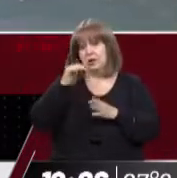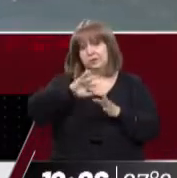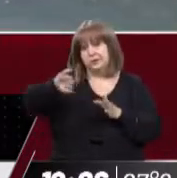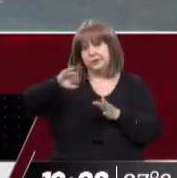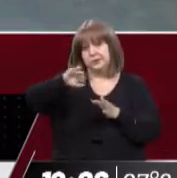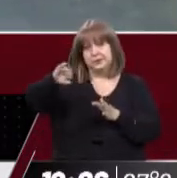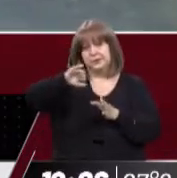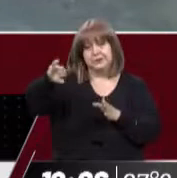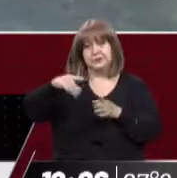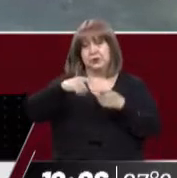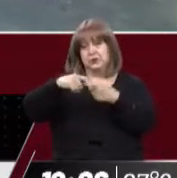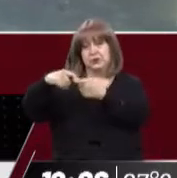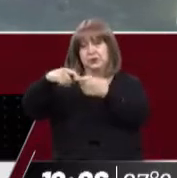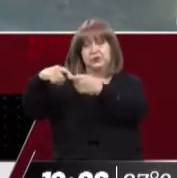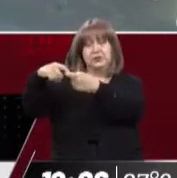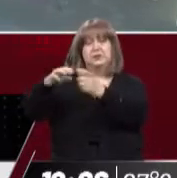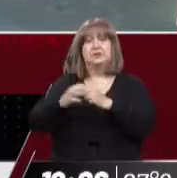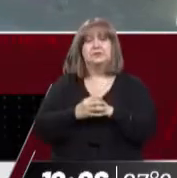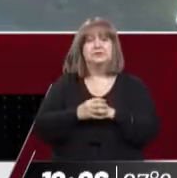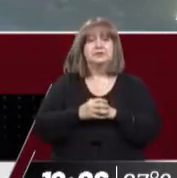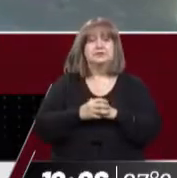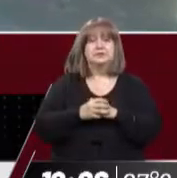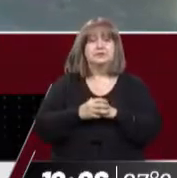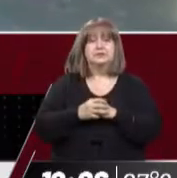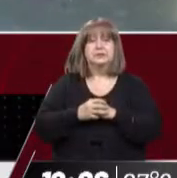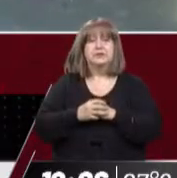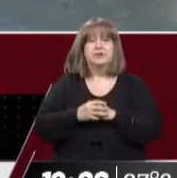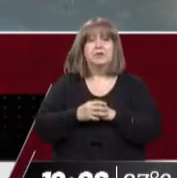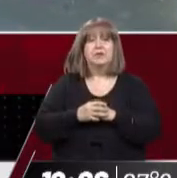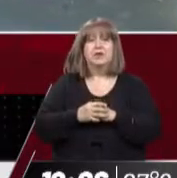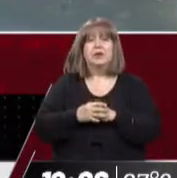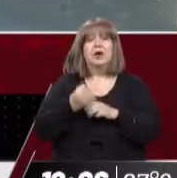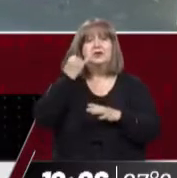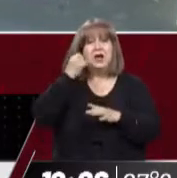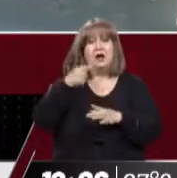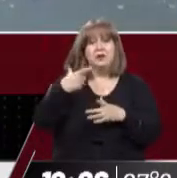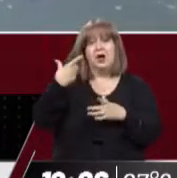Ahí Luisito te mandó imágenes, saluda a la gente, te mandó imágenes de cómo estaban todos los autos